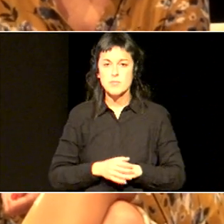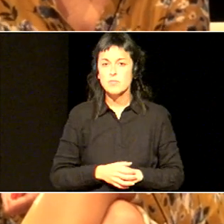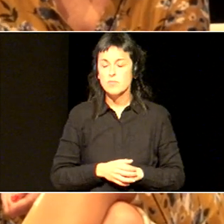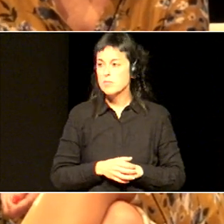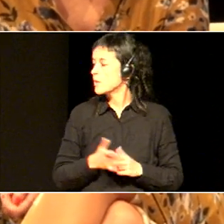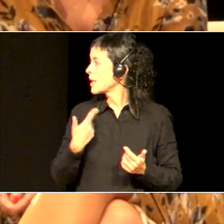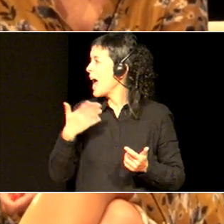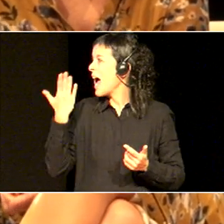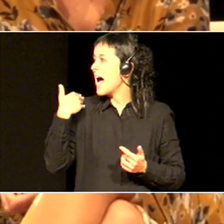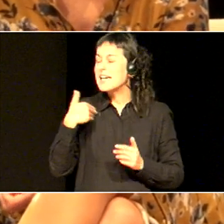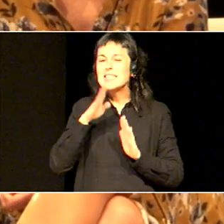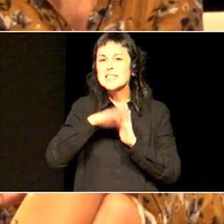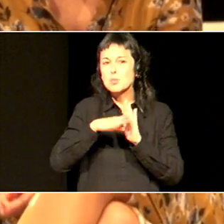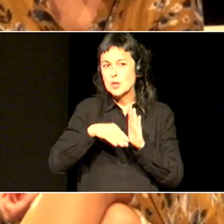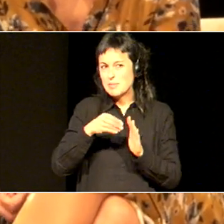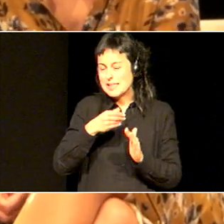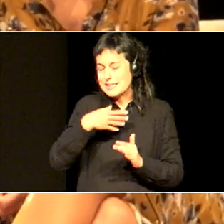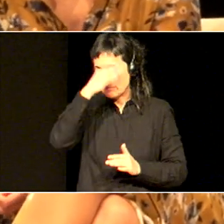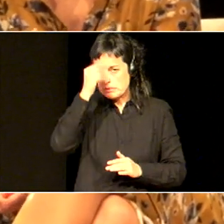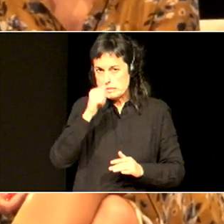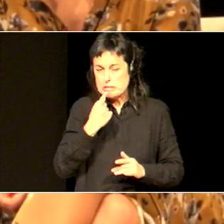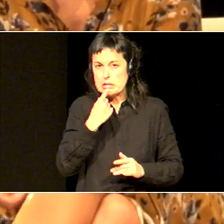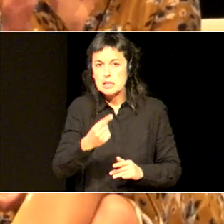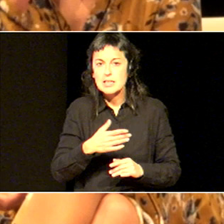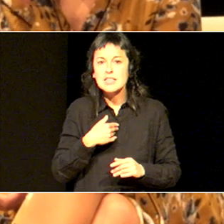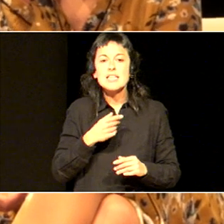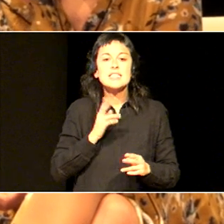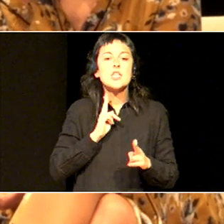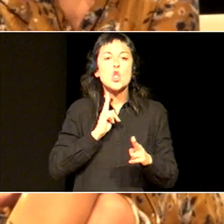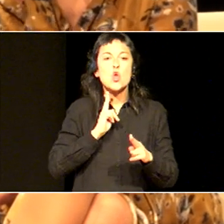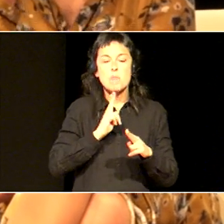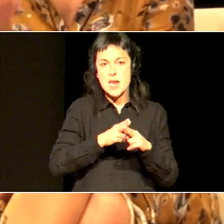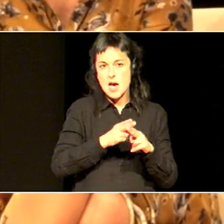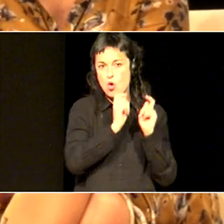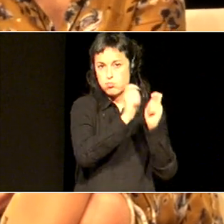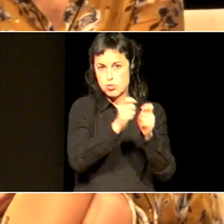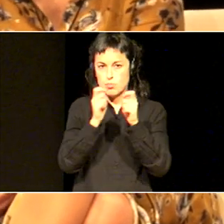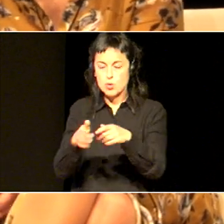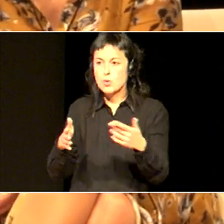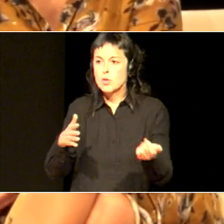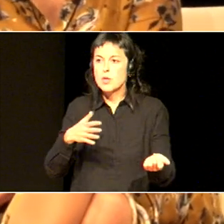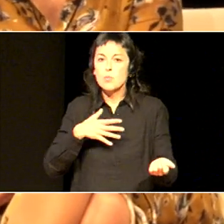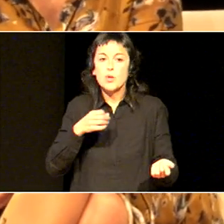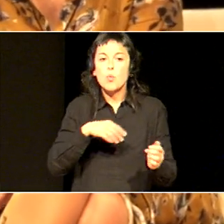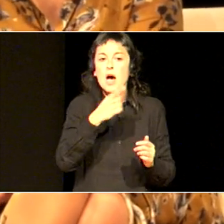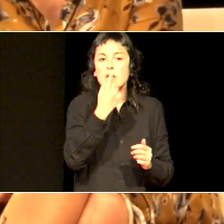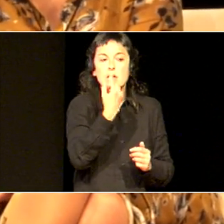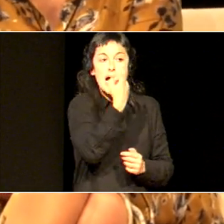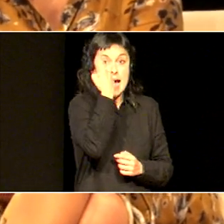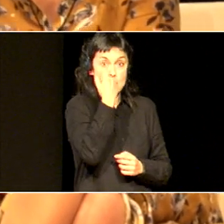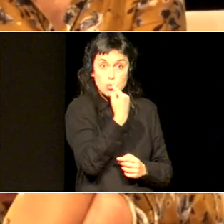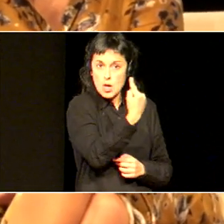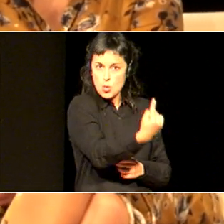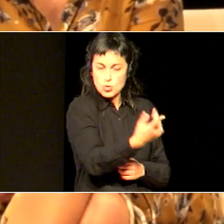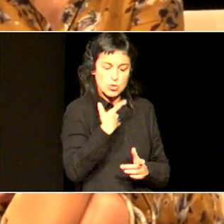Programa ez du komentatu, programa izaten da nominala, no zer nahi duzan, gertatu zaigu, ikasle baten bat programa ematea, eta zerbait